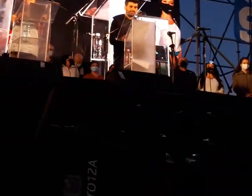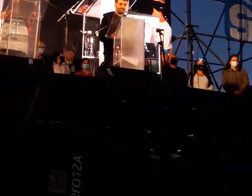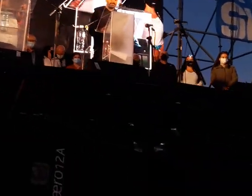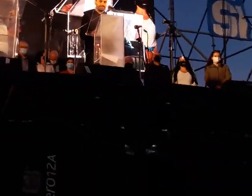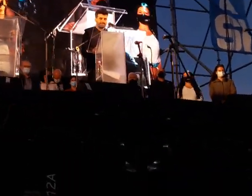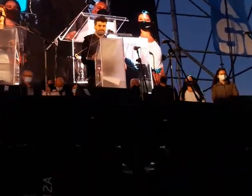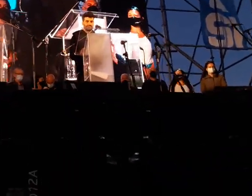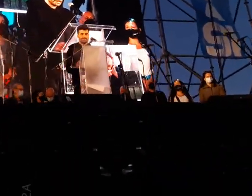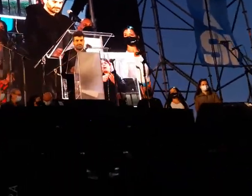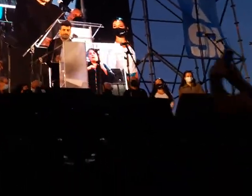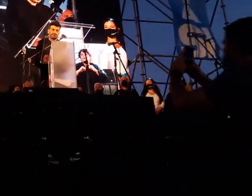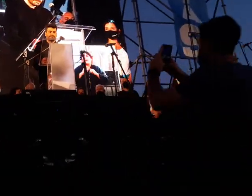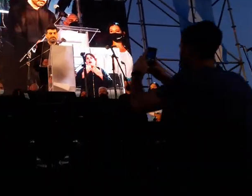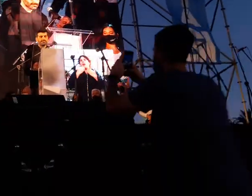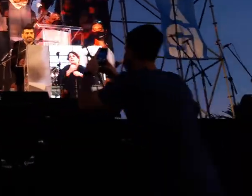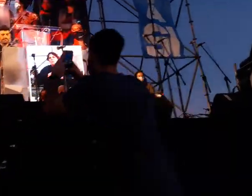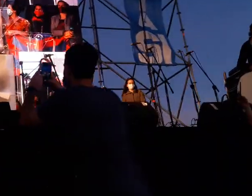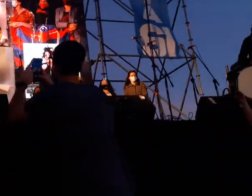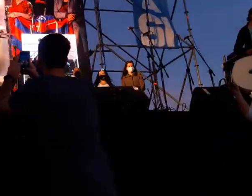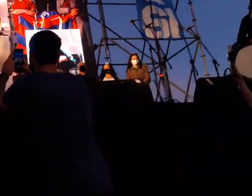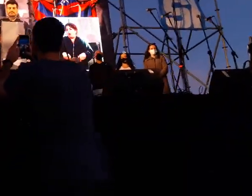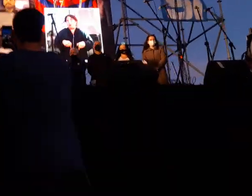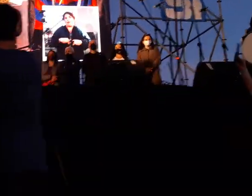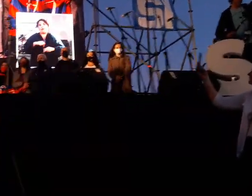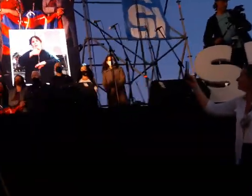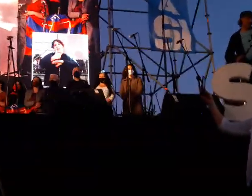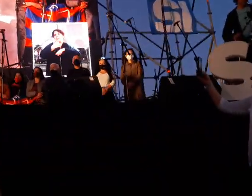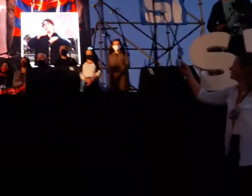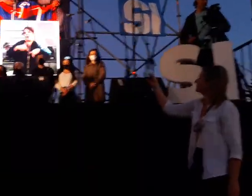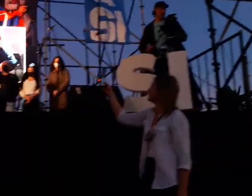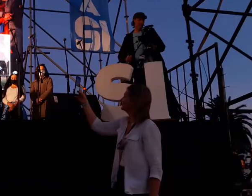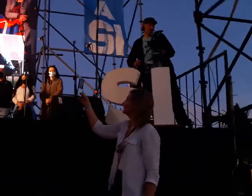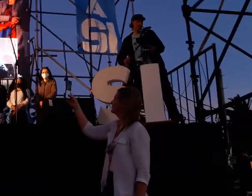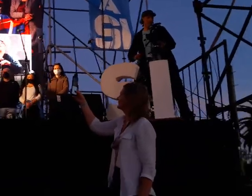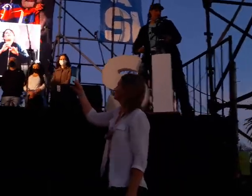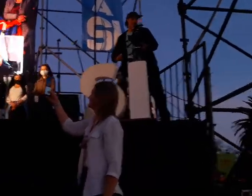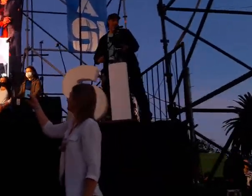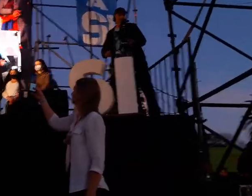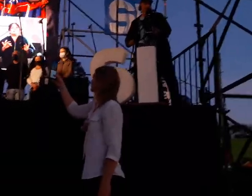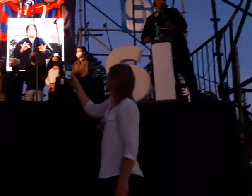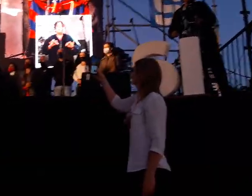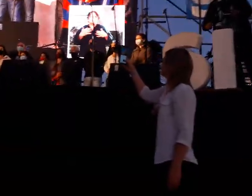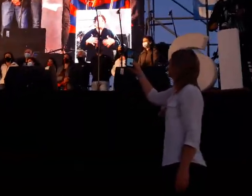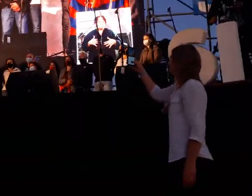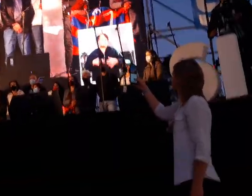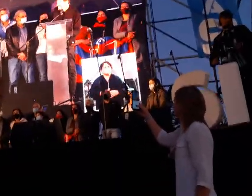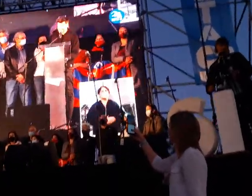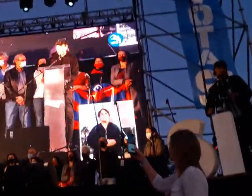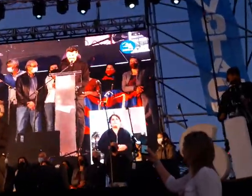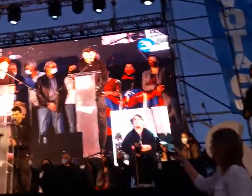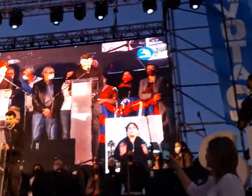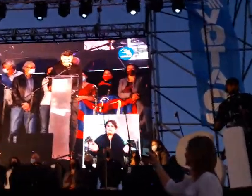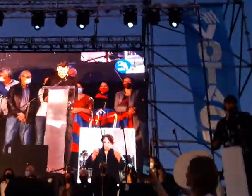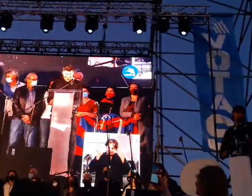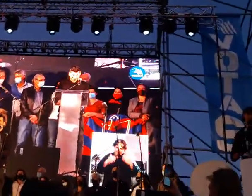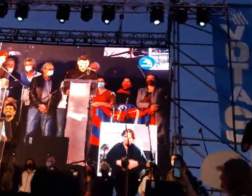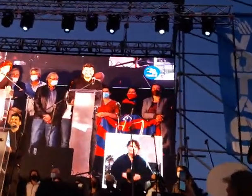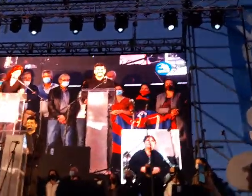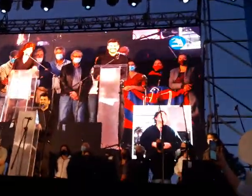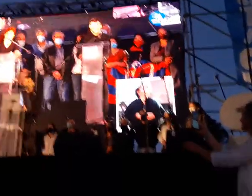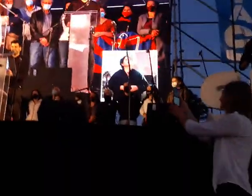firma, y que hacen posible que hoy estemos acá. Una felicidad enorme. ¿Vamos arriba? Vamos arriba. Vamos arriba.